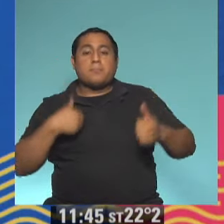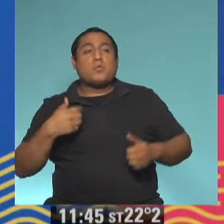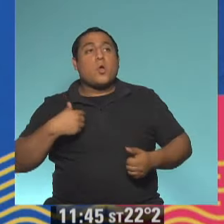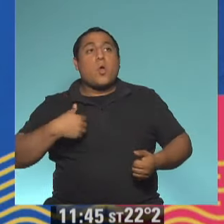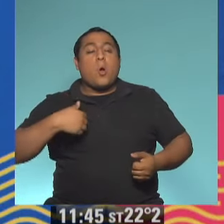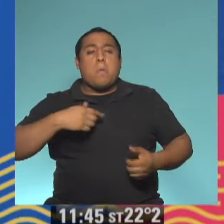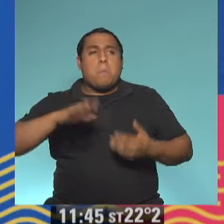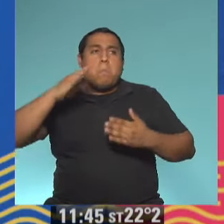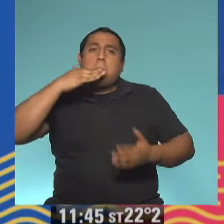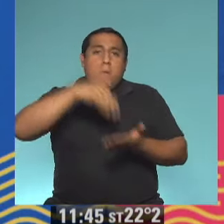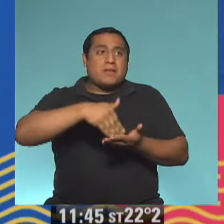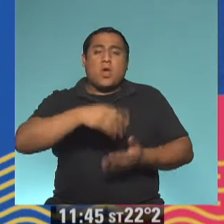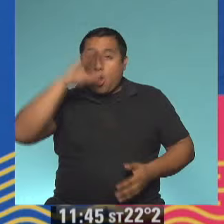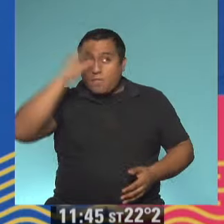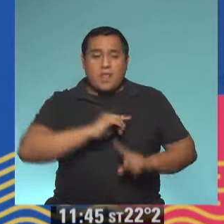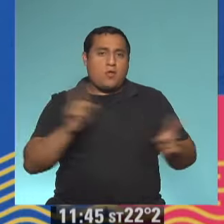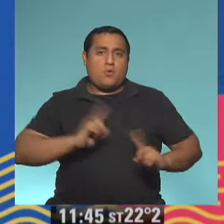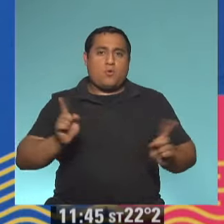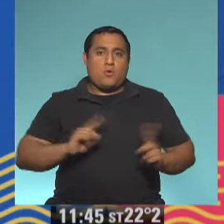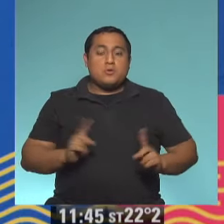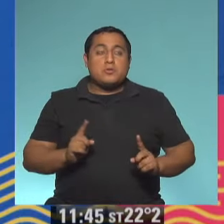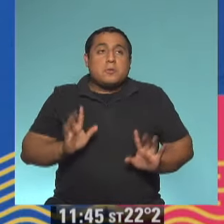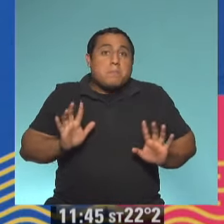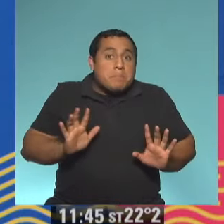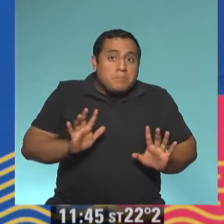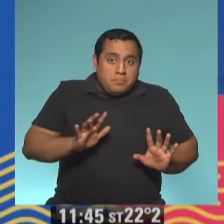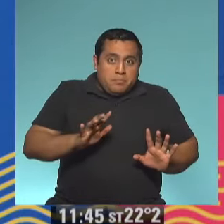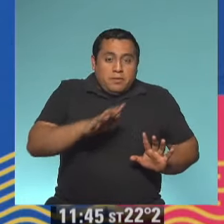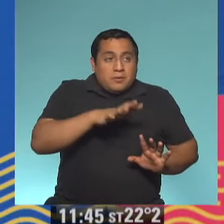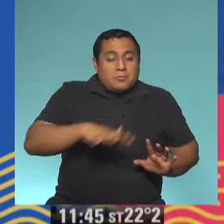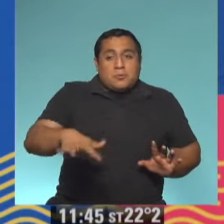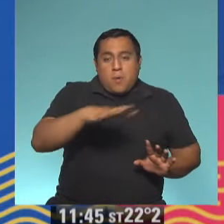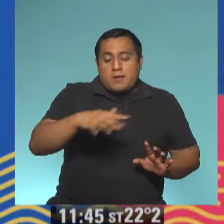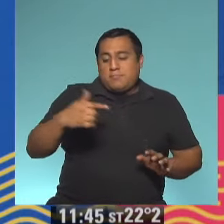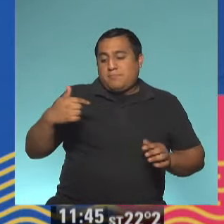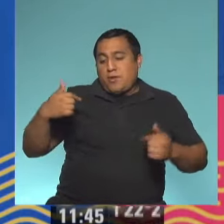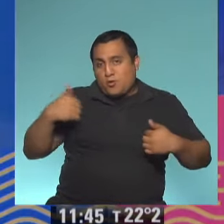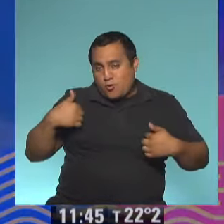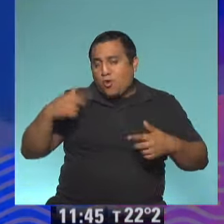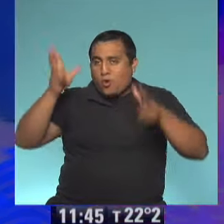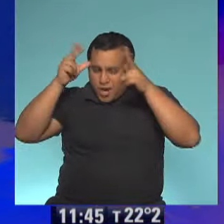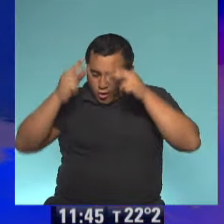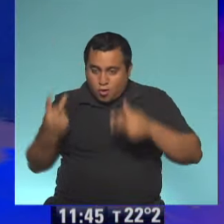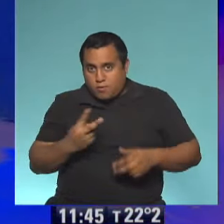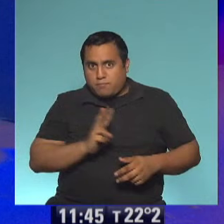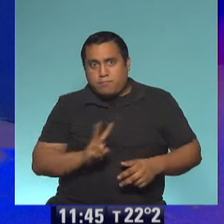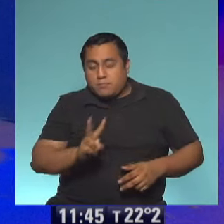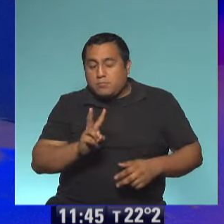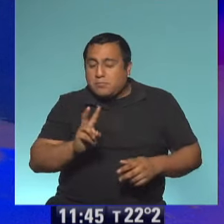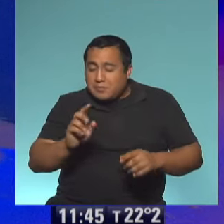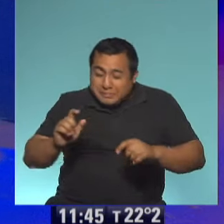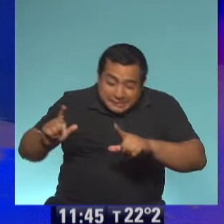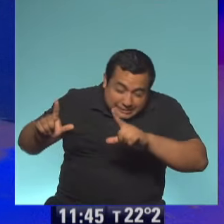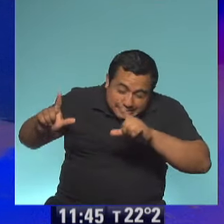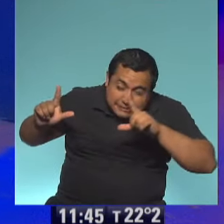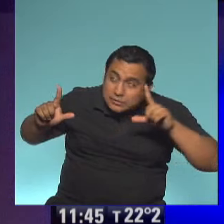mi promesa. En el lugar por donde desaparecemos, el conejo y yo, entre las páginas del libro, descubres un rayo de luz. Debe